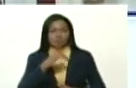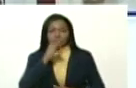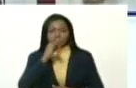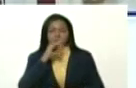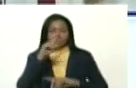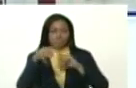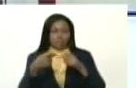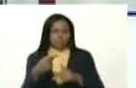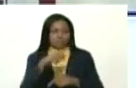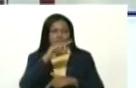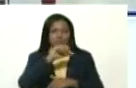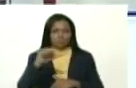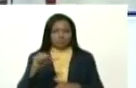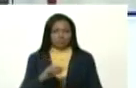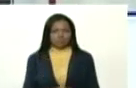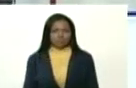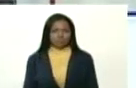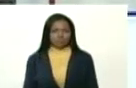las próximas semanas.